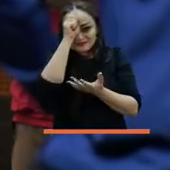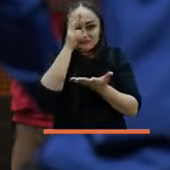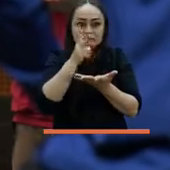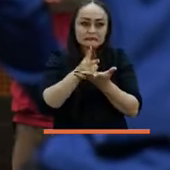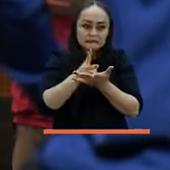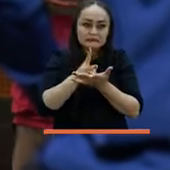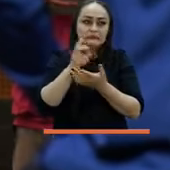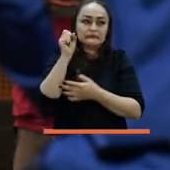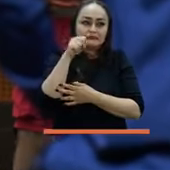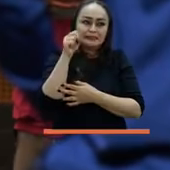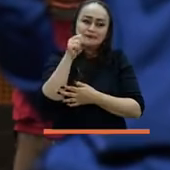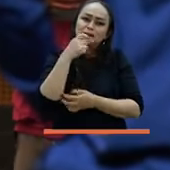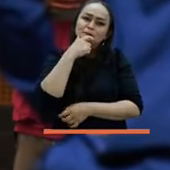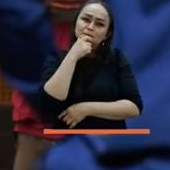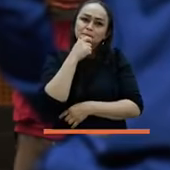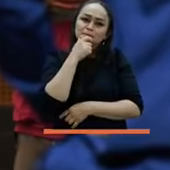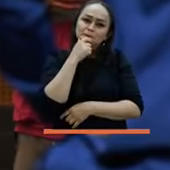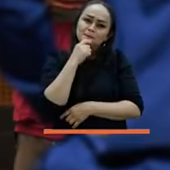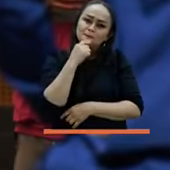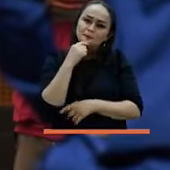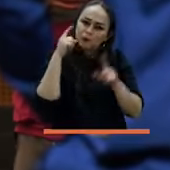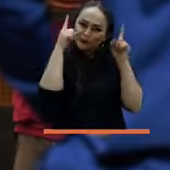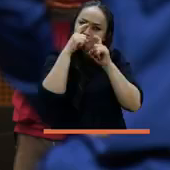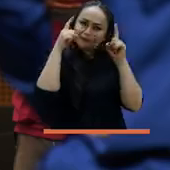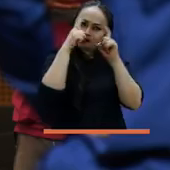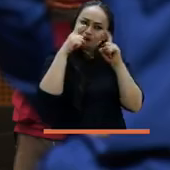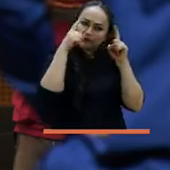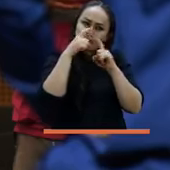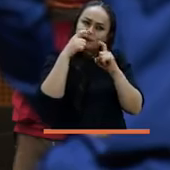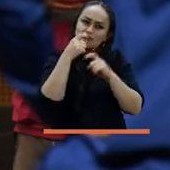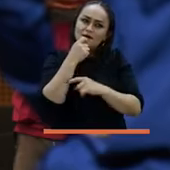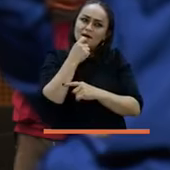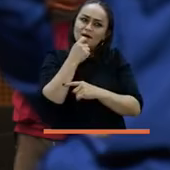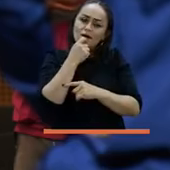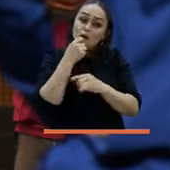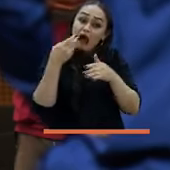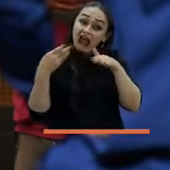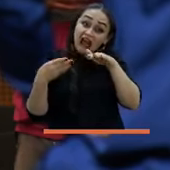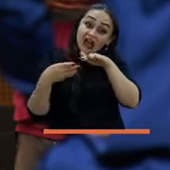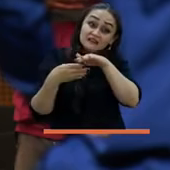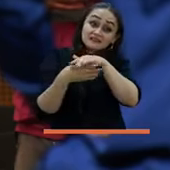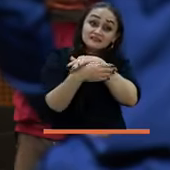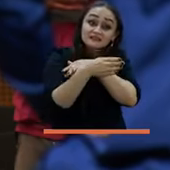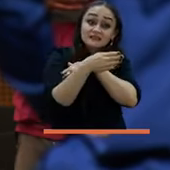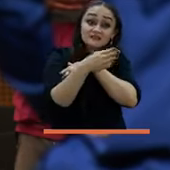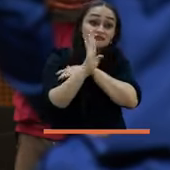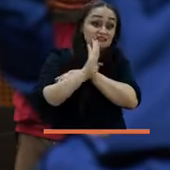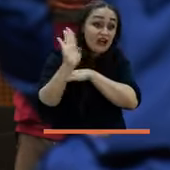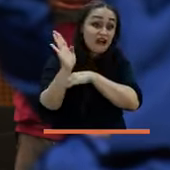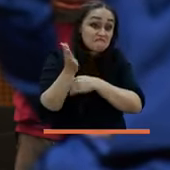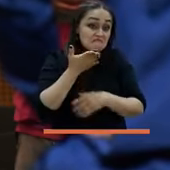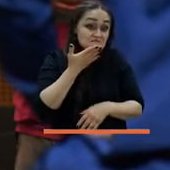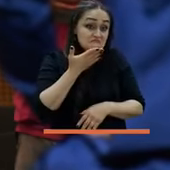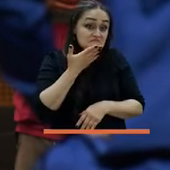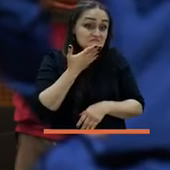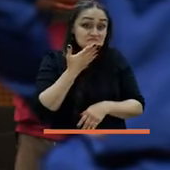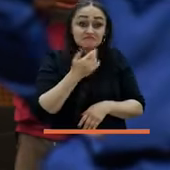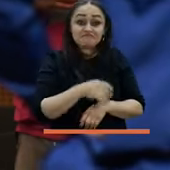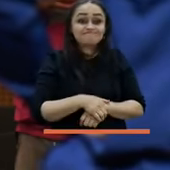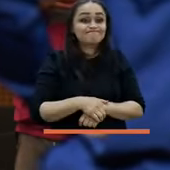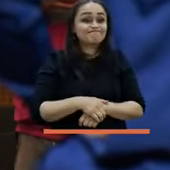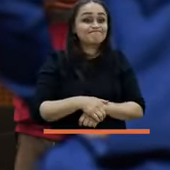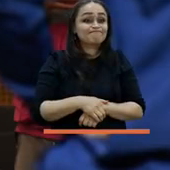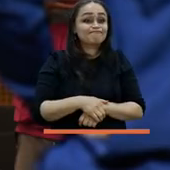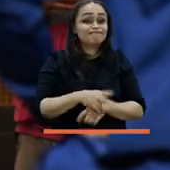así decirlo pero me llega una cuestión y es que si con solo el acceso es necesario y suficiente ya que el